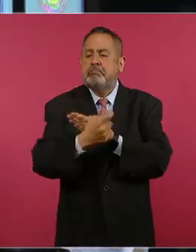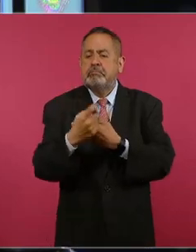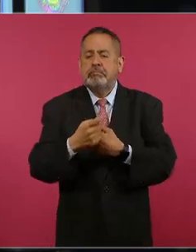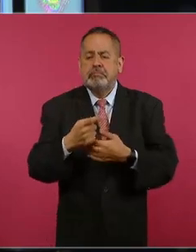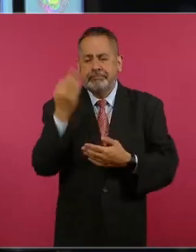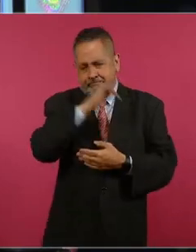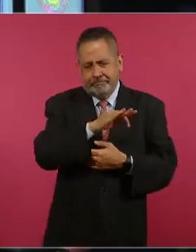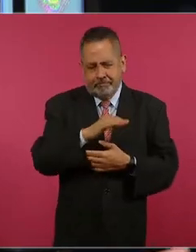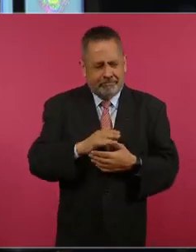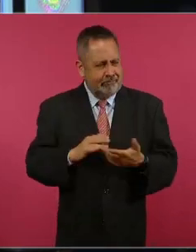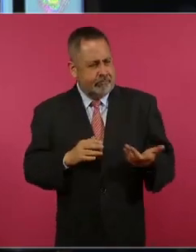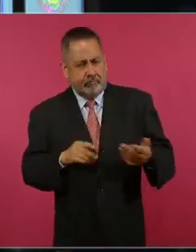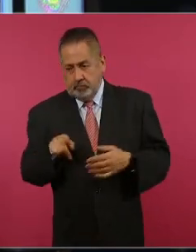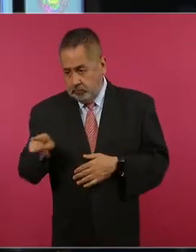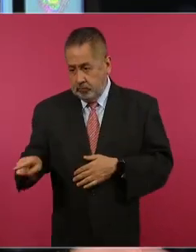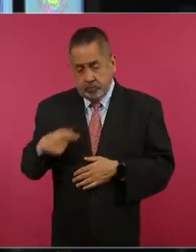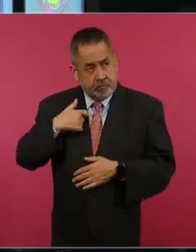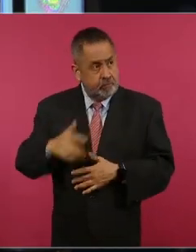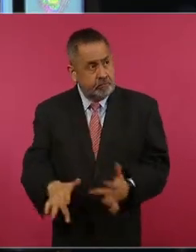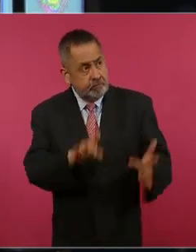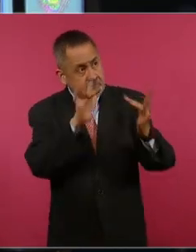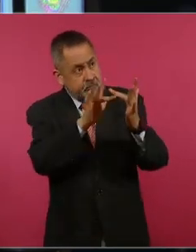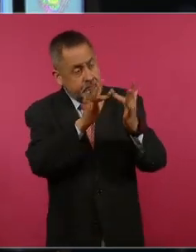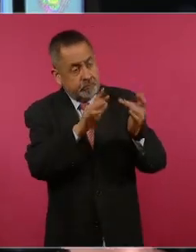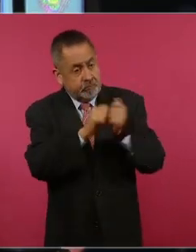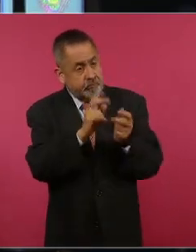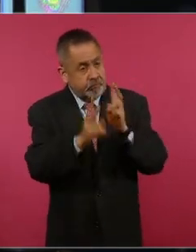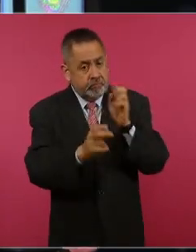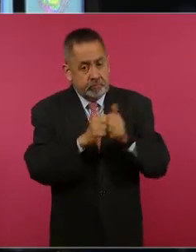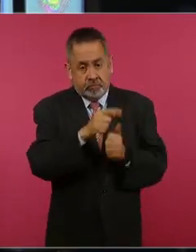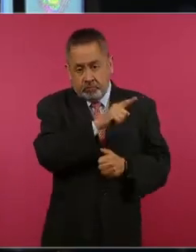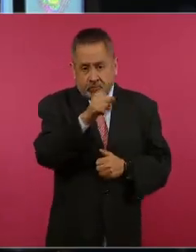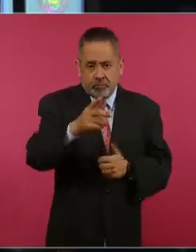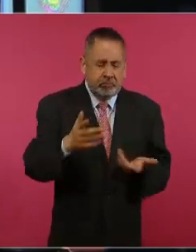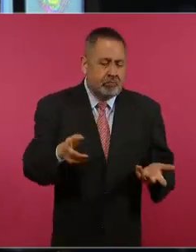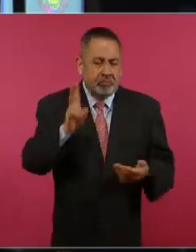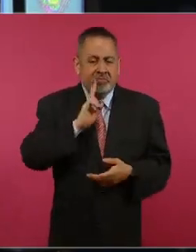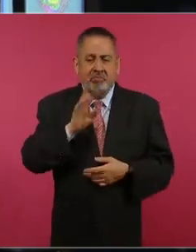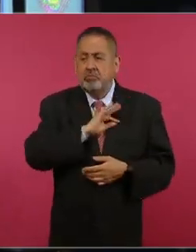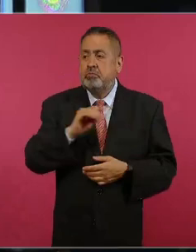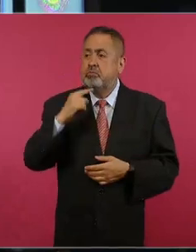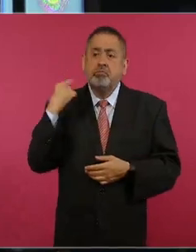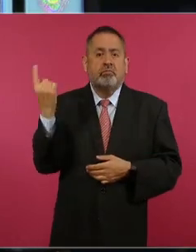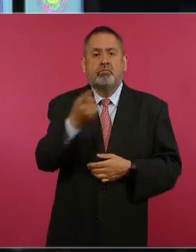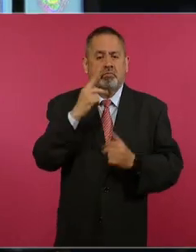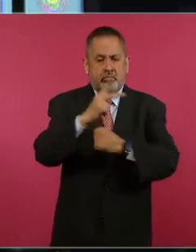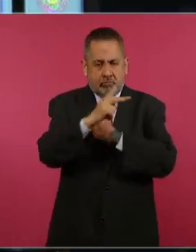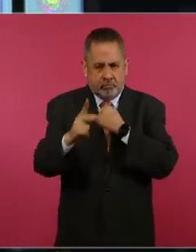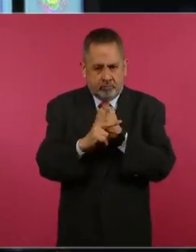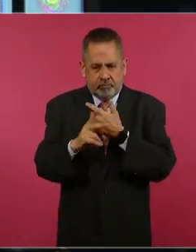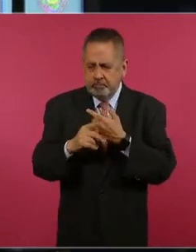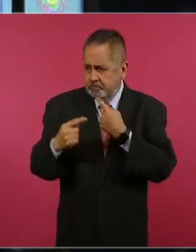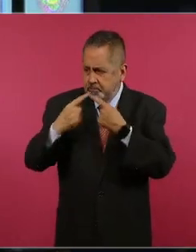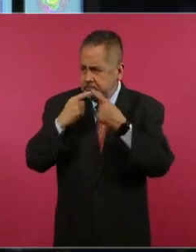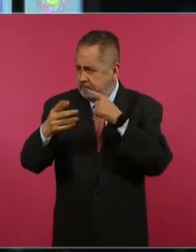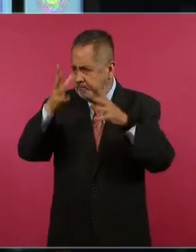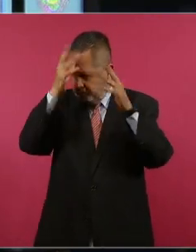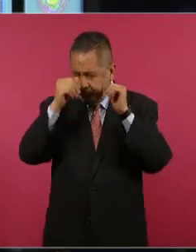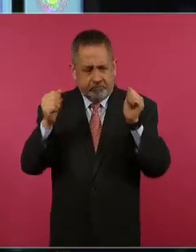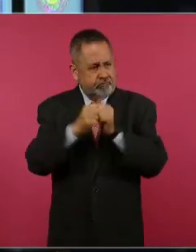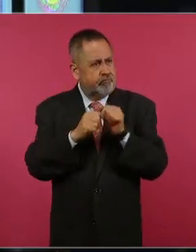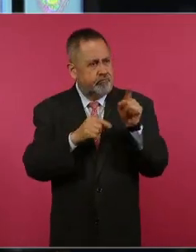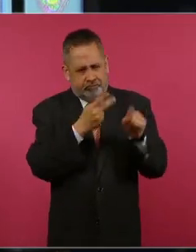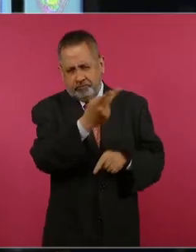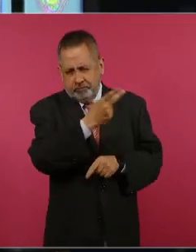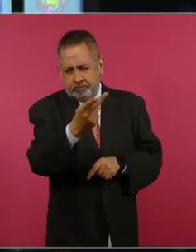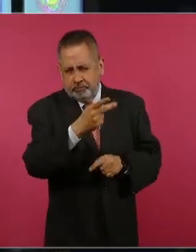de contactarlos, de platicar, si hay alguna forma en que los países pudieran aliarse para evitar este tipo